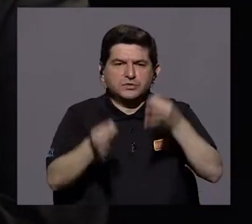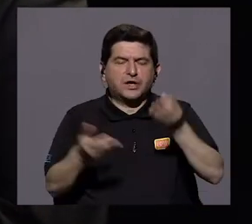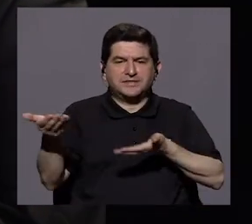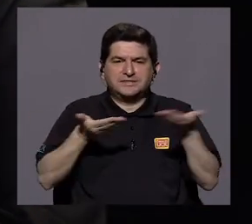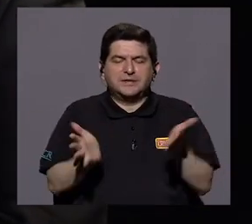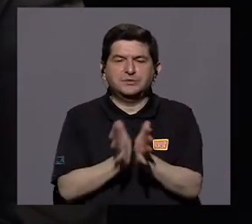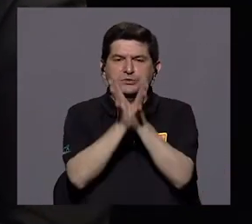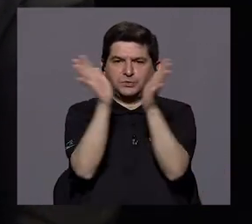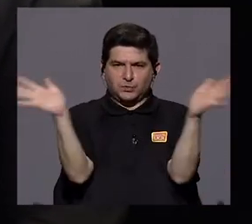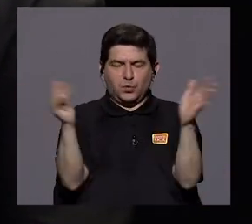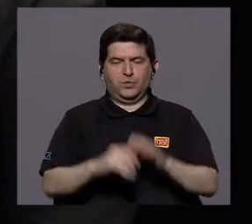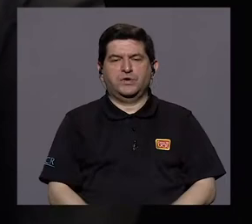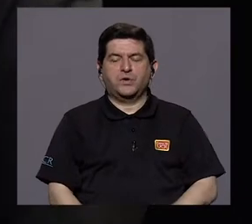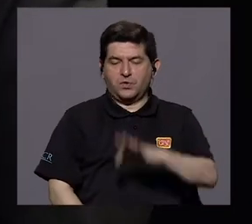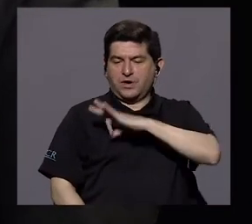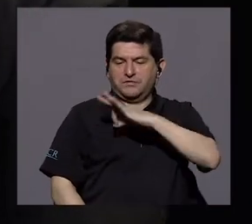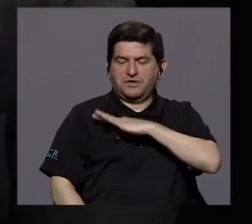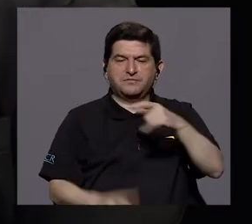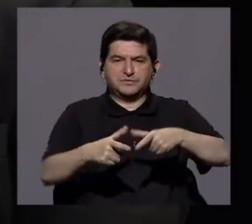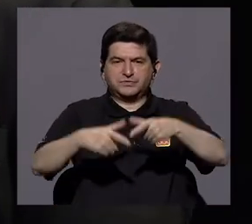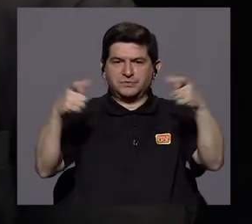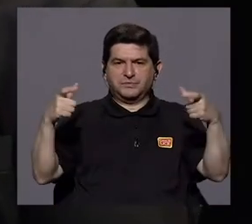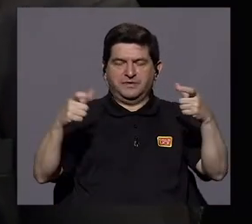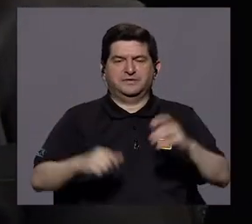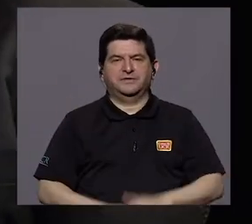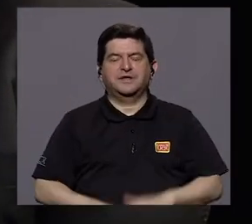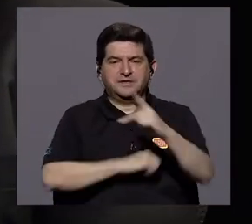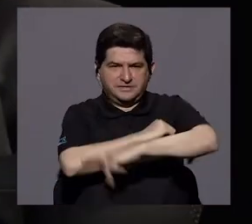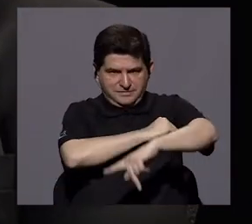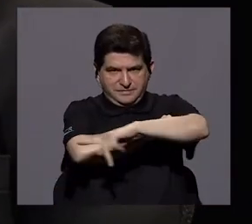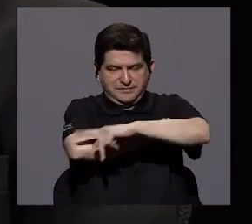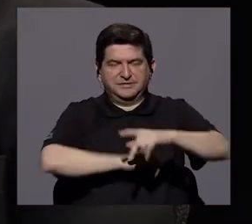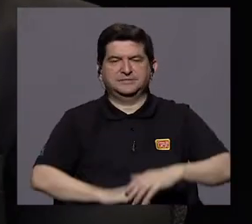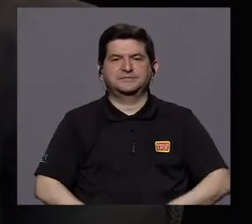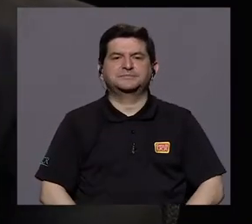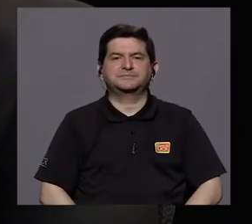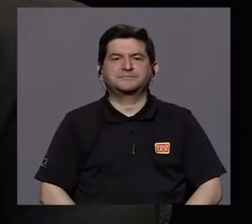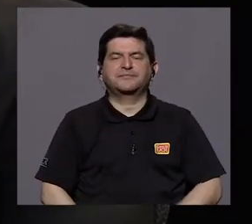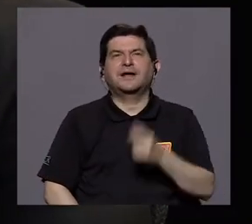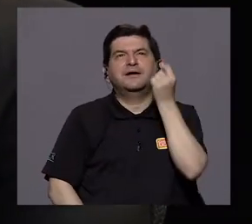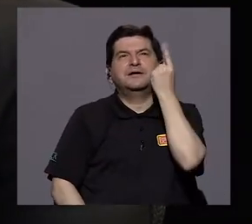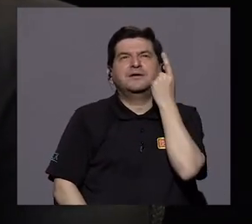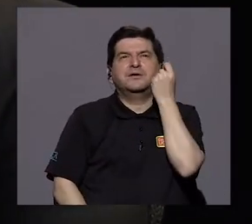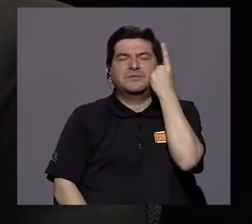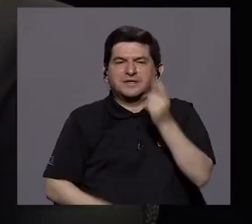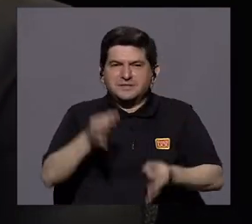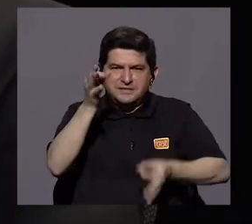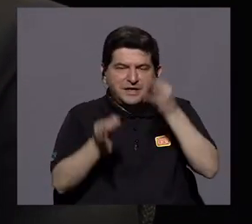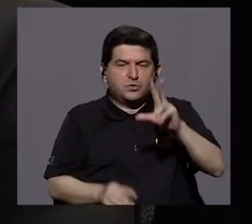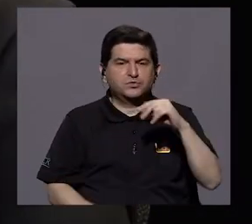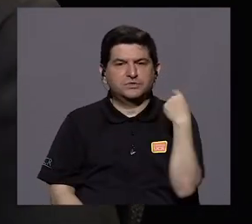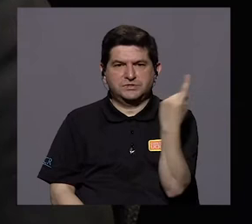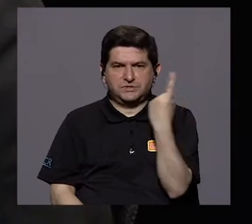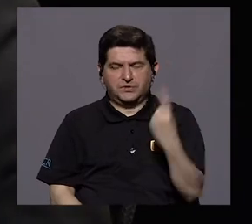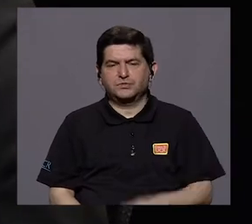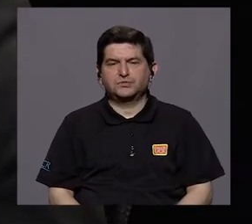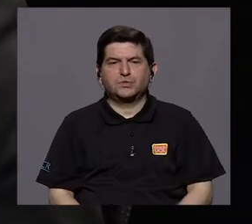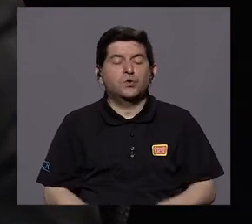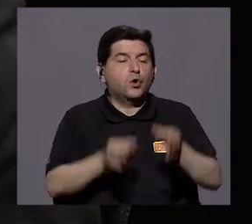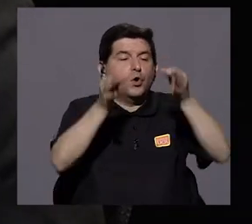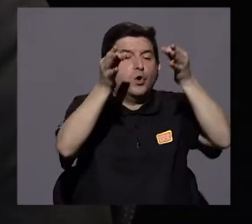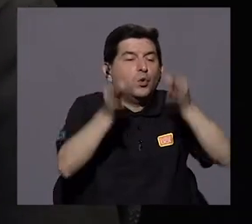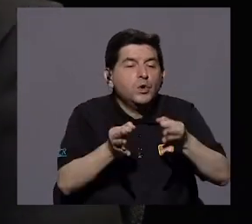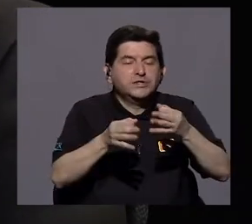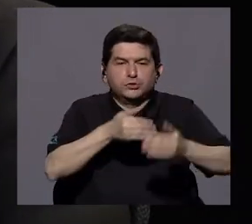un servicio público a favor de las mayorías sociales de este país. Entender de que la justicia no solamente son